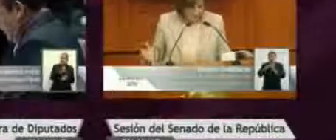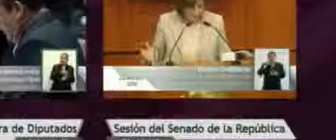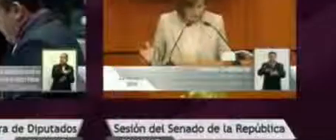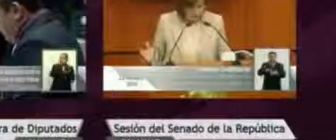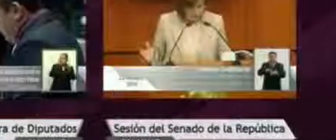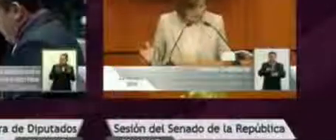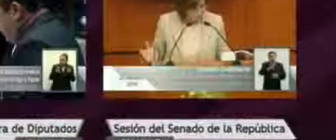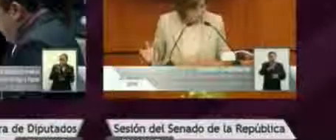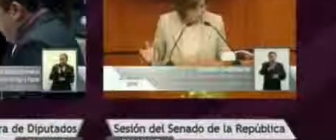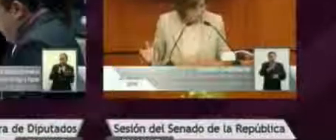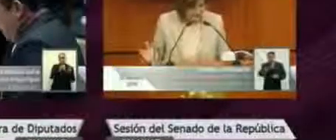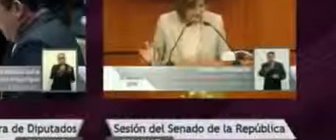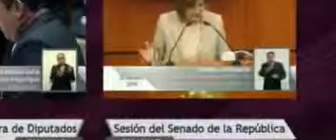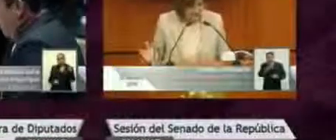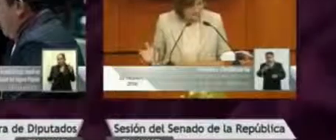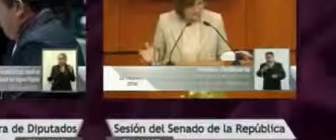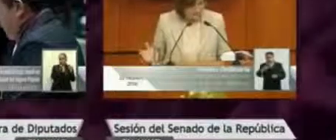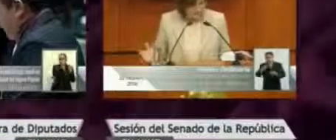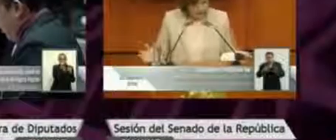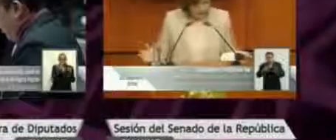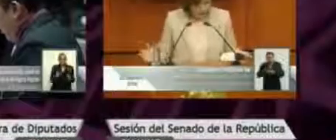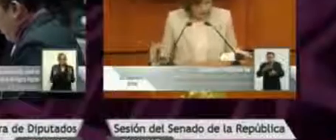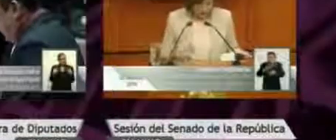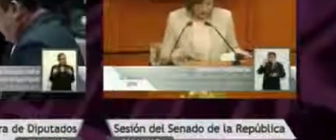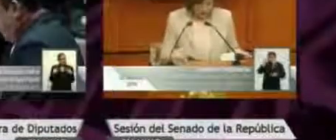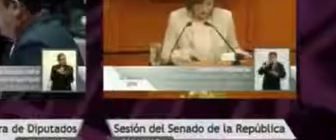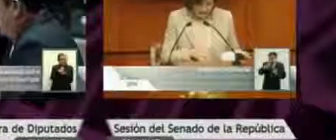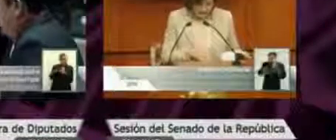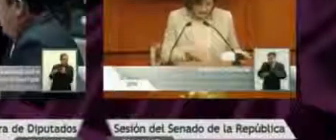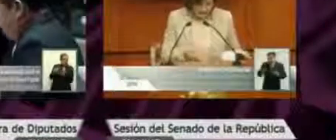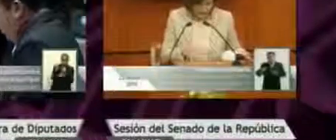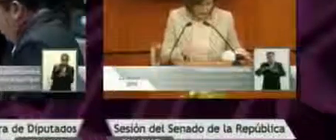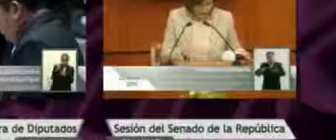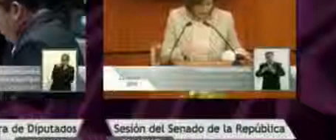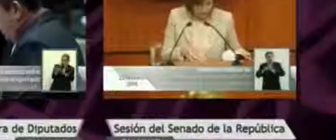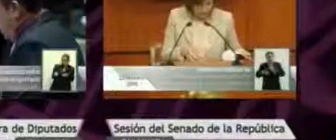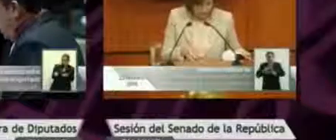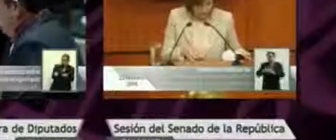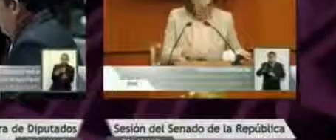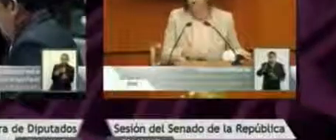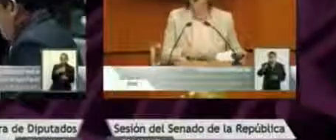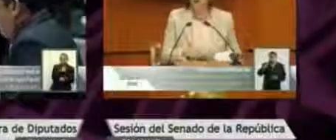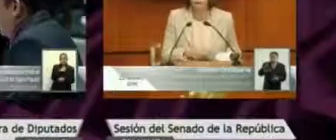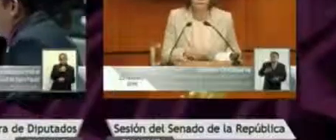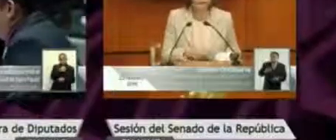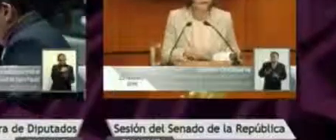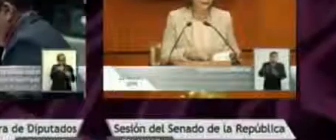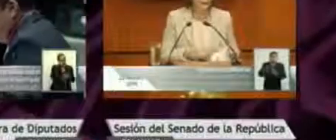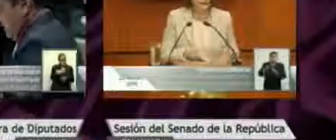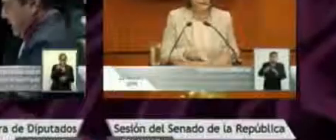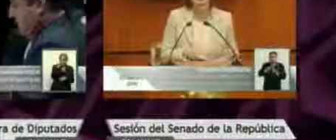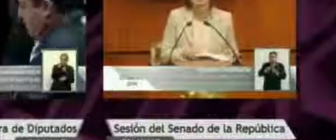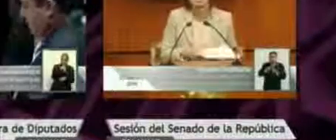ya analizado y planteado que afecta a nuestra población y requiere atención por parte de todos los mexicanos.